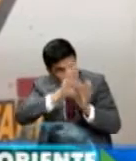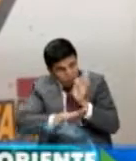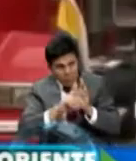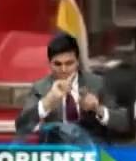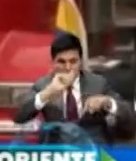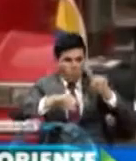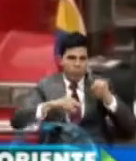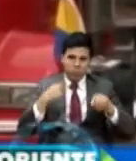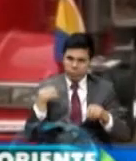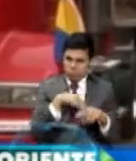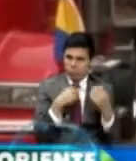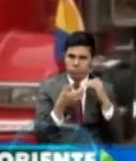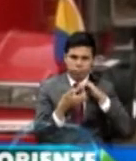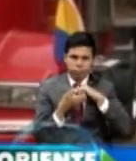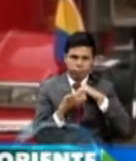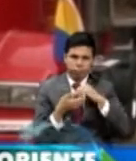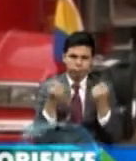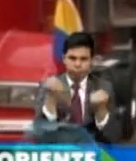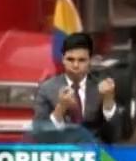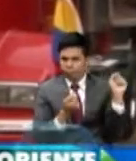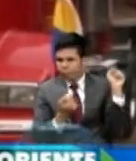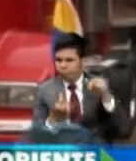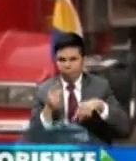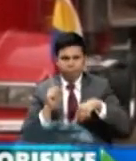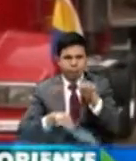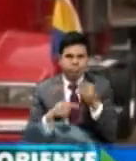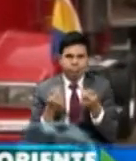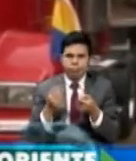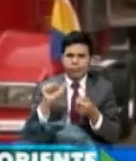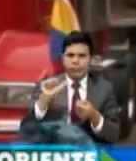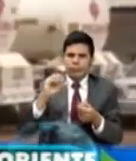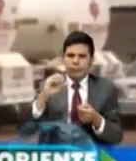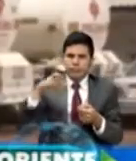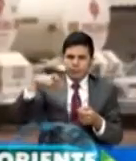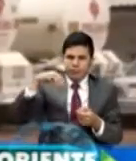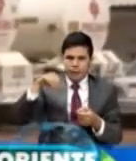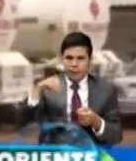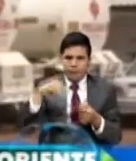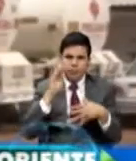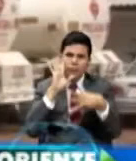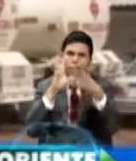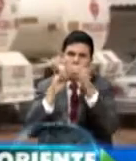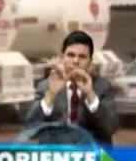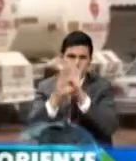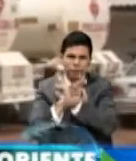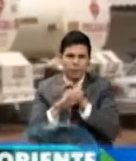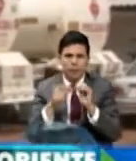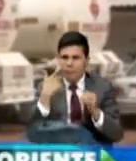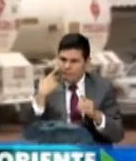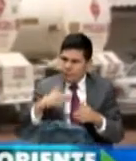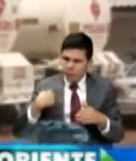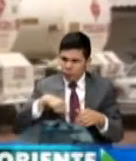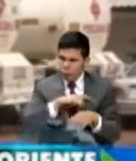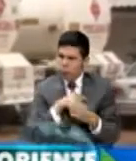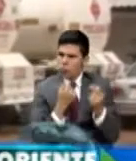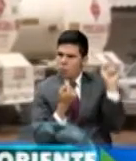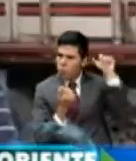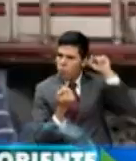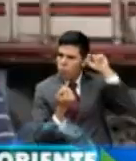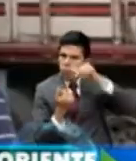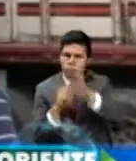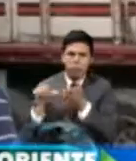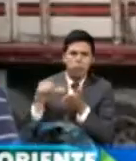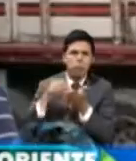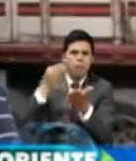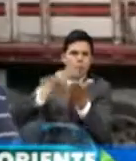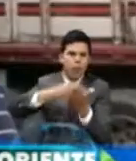eso. La cuestión de la CPM también no hubo ningún acuerdo, porque según ve o parece, nosotros somos quienes estamos subsidiando eso.